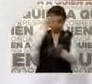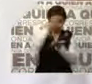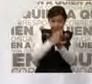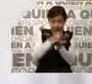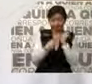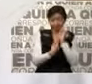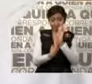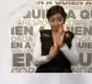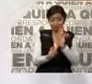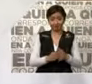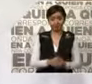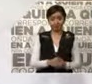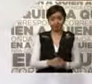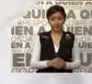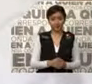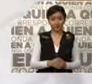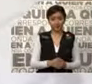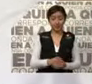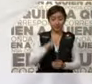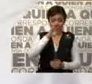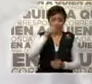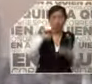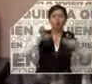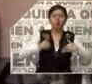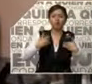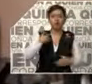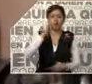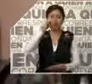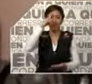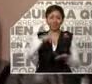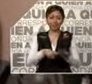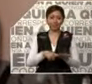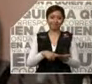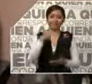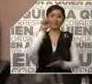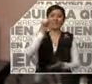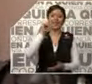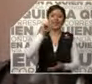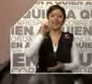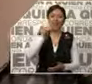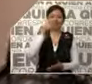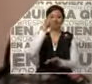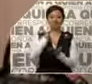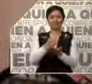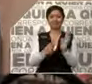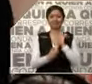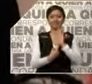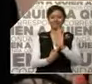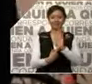porque pues me dieron mucha confianza. Adrián Castro, a quien corresponde.